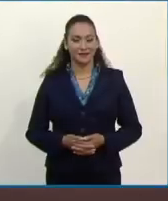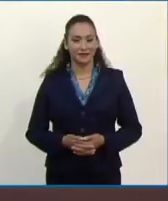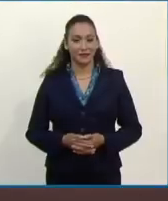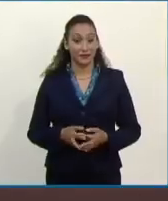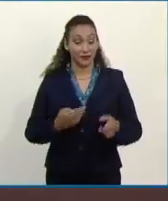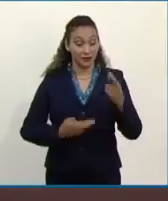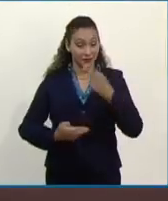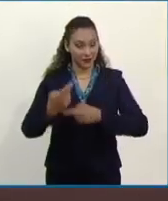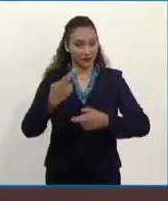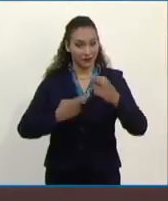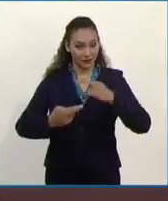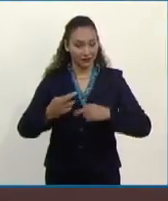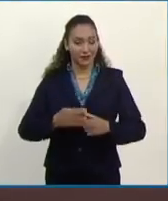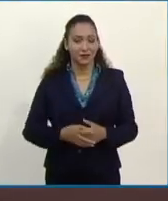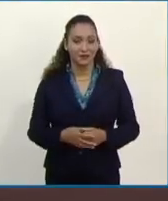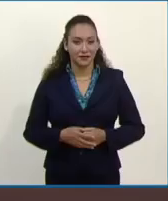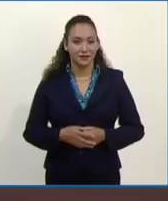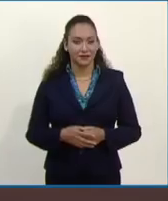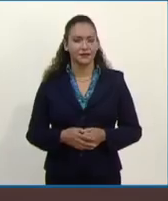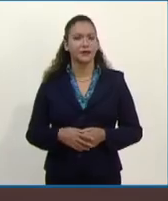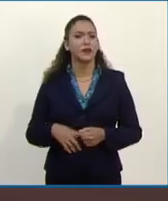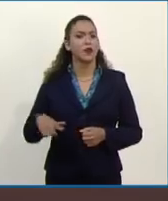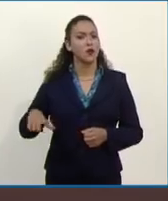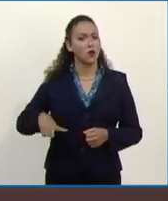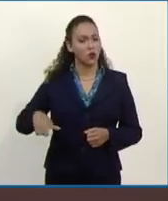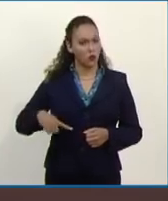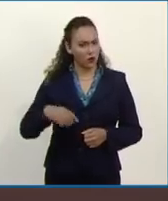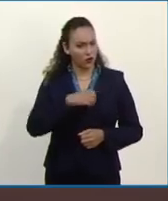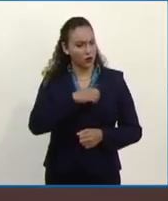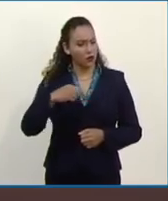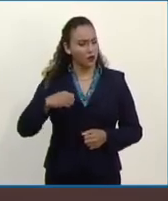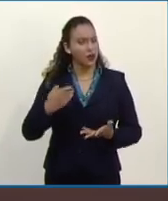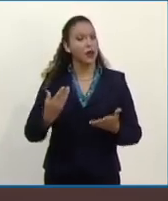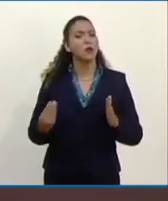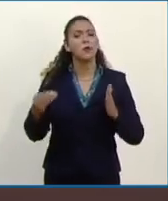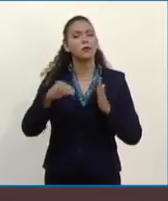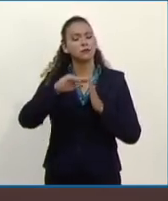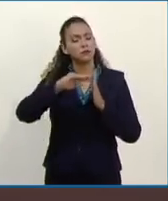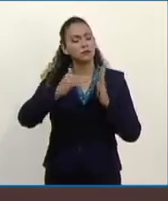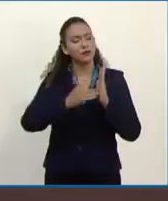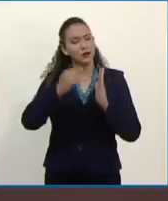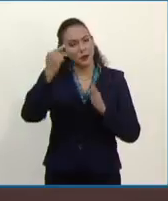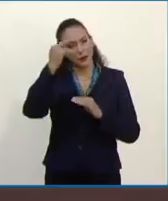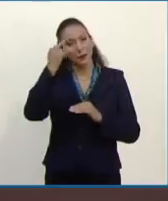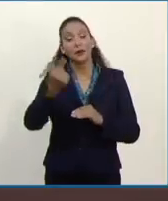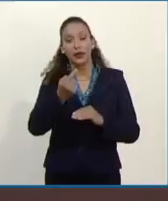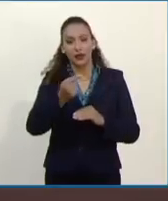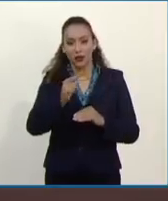Al regresar, es obligación del Estado implementar una estrategia